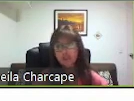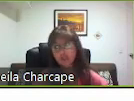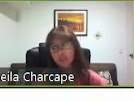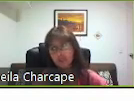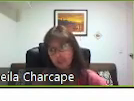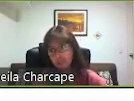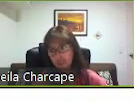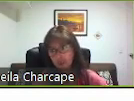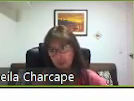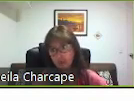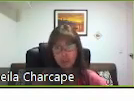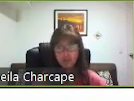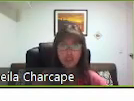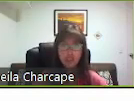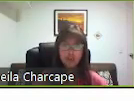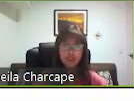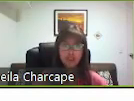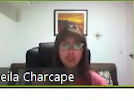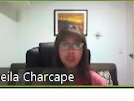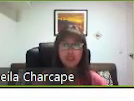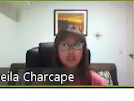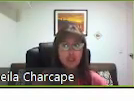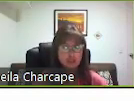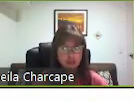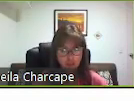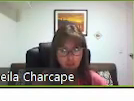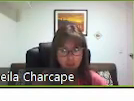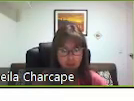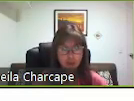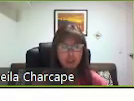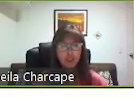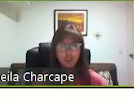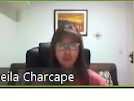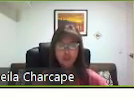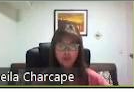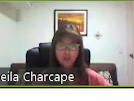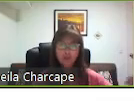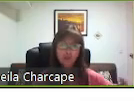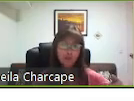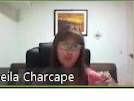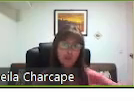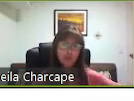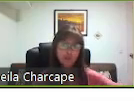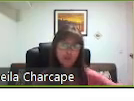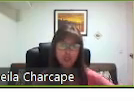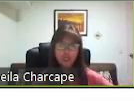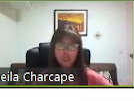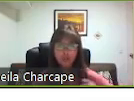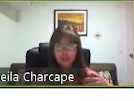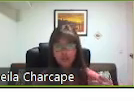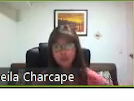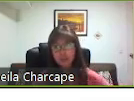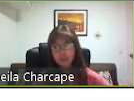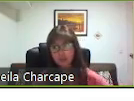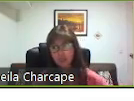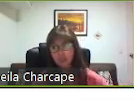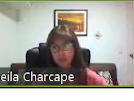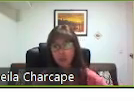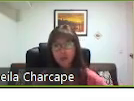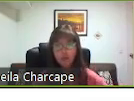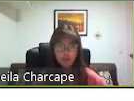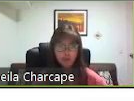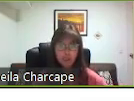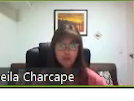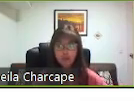cuidan, ha sido un accidente, pero qué casualidad que los accidentes sean tan frecuentes, ¿no? Niños que vienen con fracturas de muñeca, fracturas de